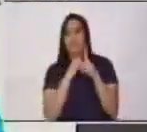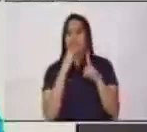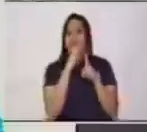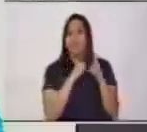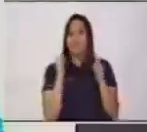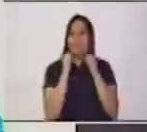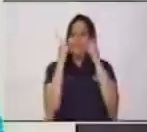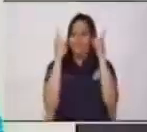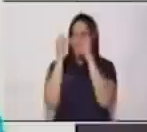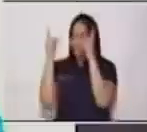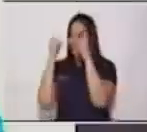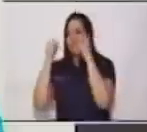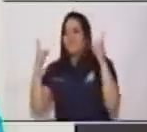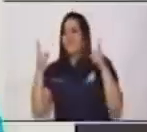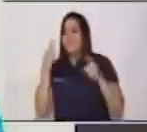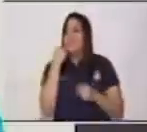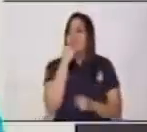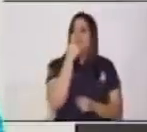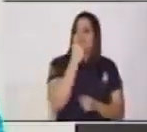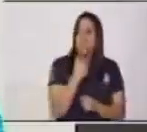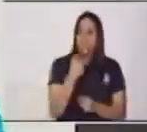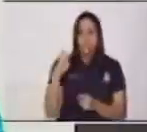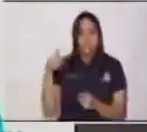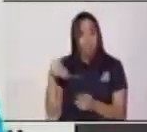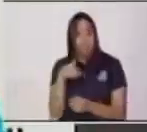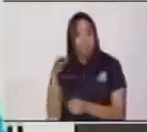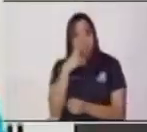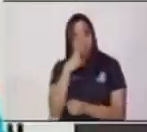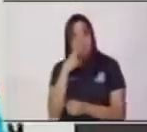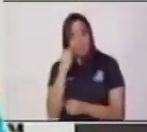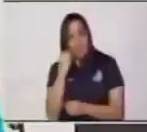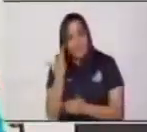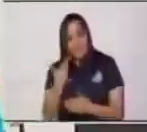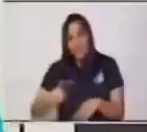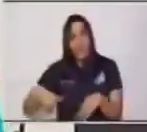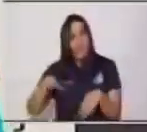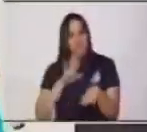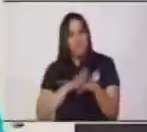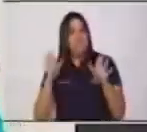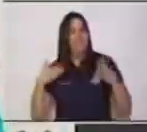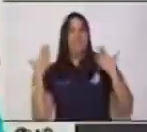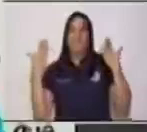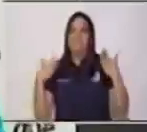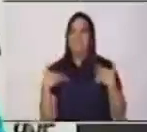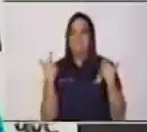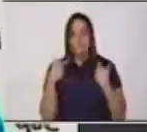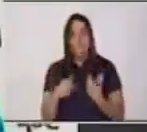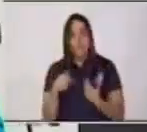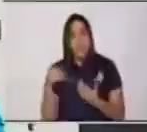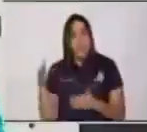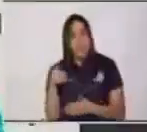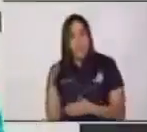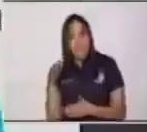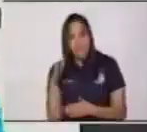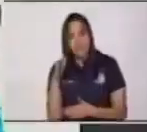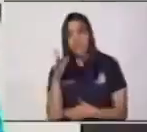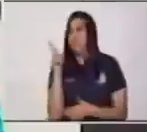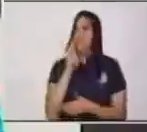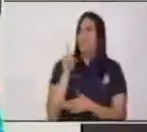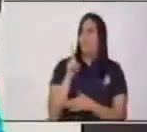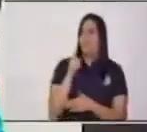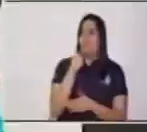exclamaciones. Esío, un pez hermanito más. ¡Qué alegría! Esito, no,